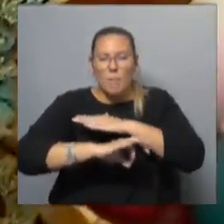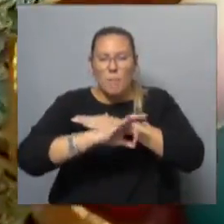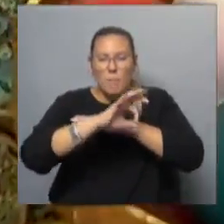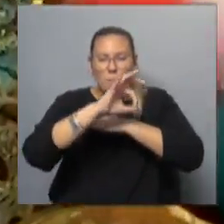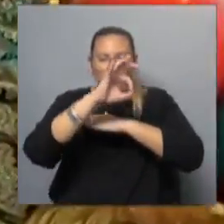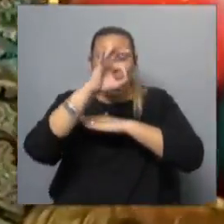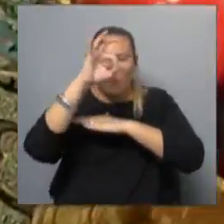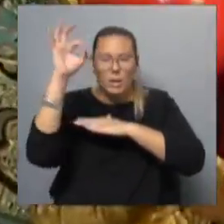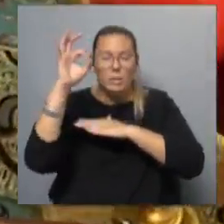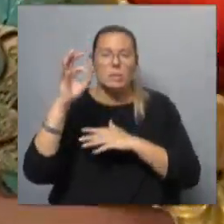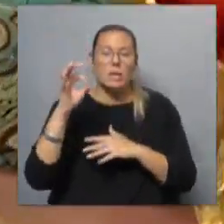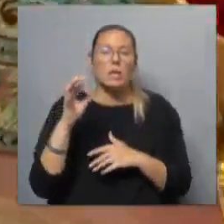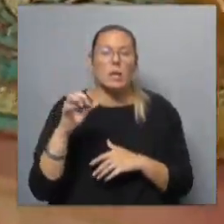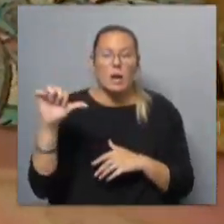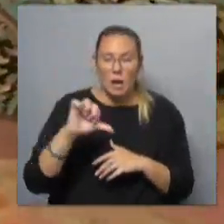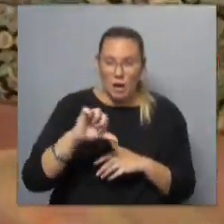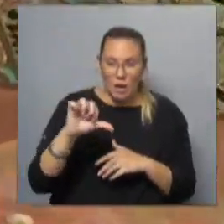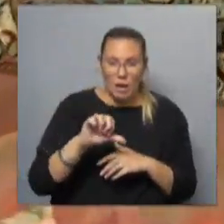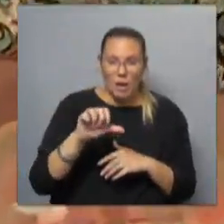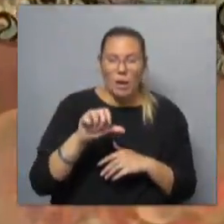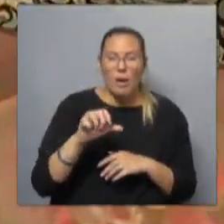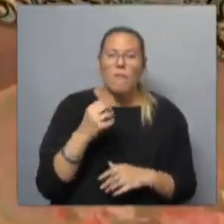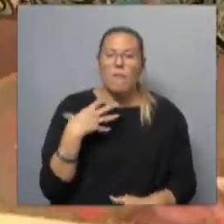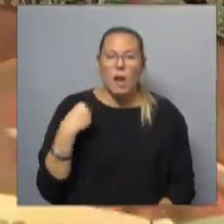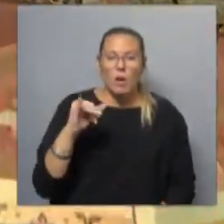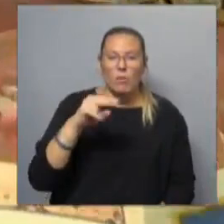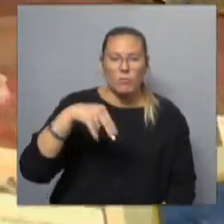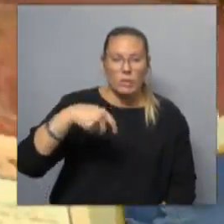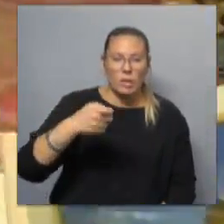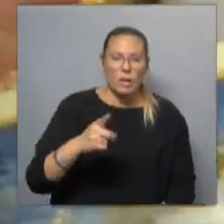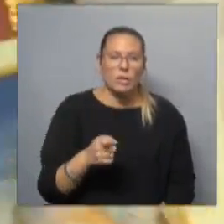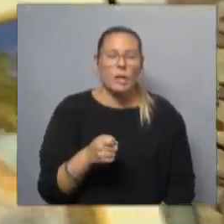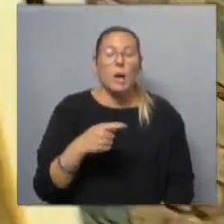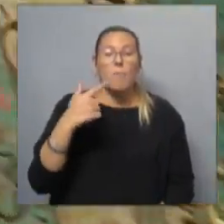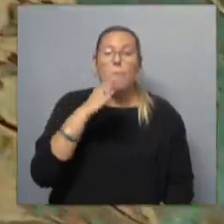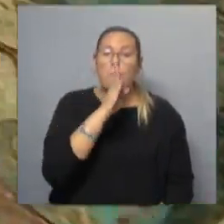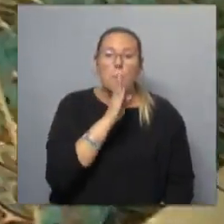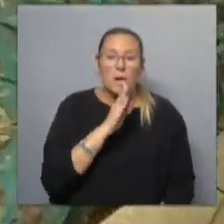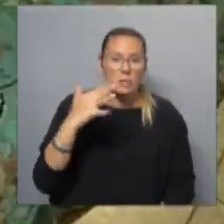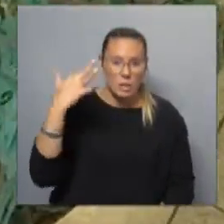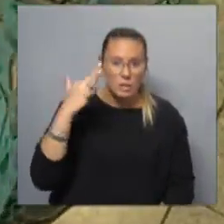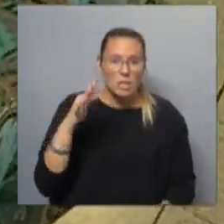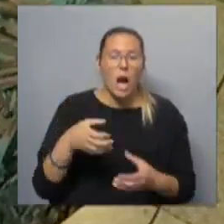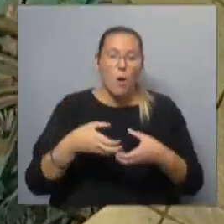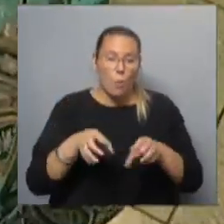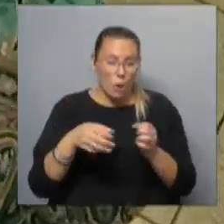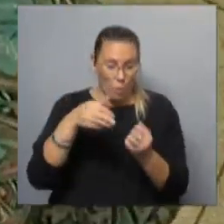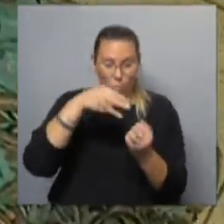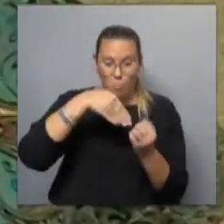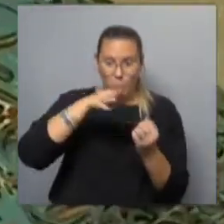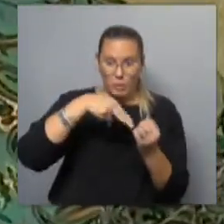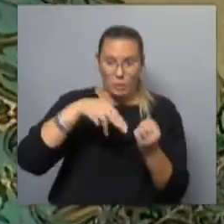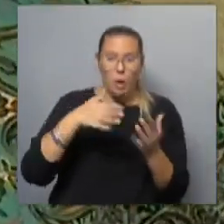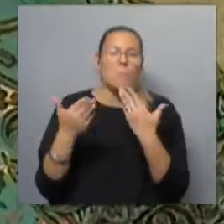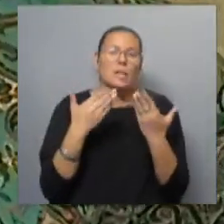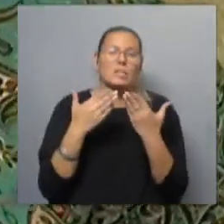vinagre, que es símbolo de la madurez y la paciencia. Bueno, los huevos pintados en este caso, como son parecidos a nuestros